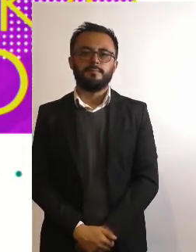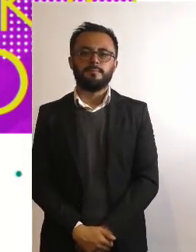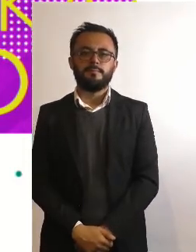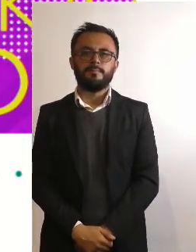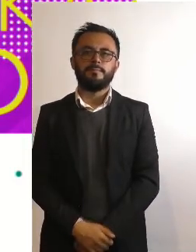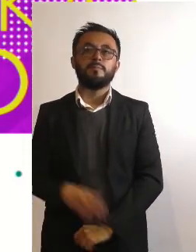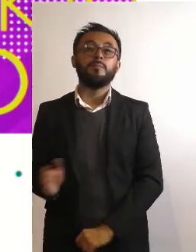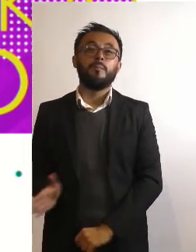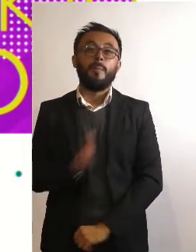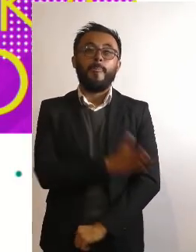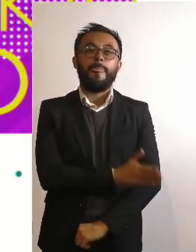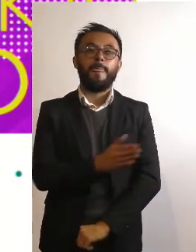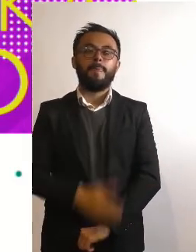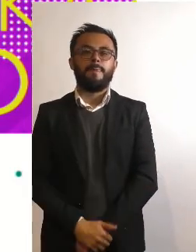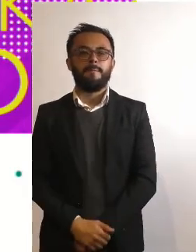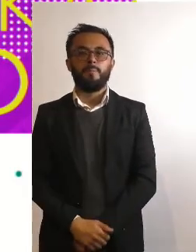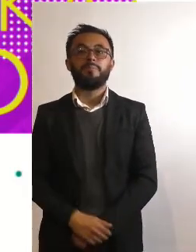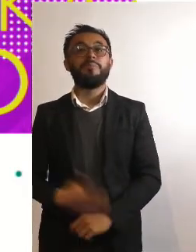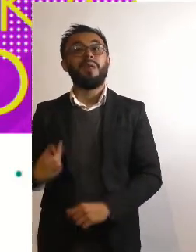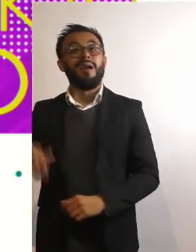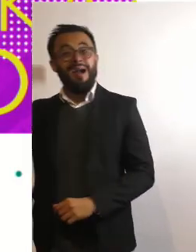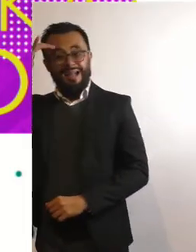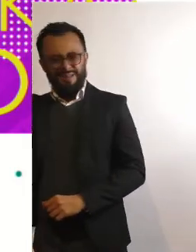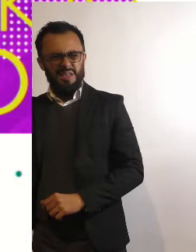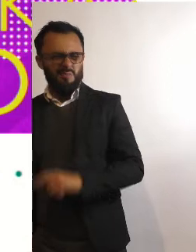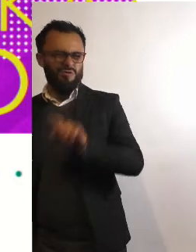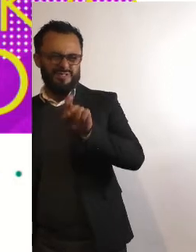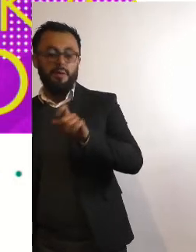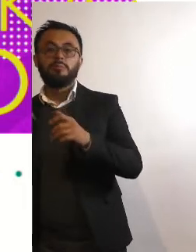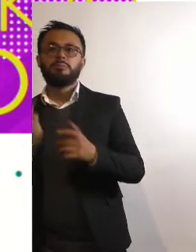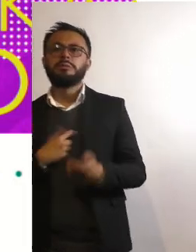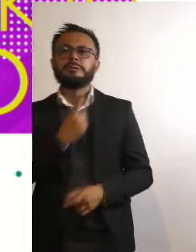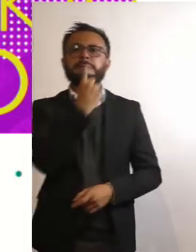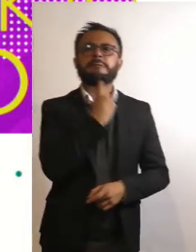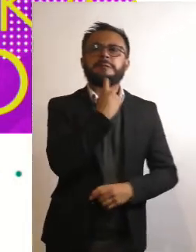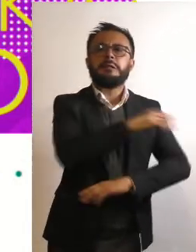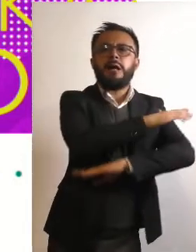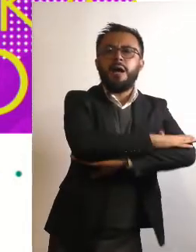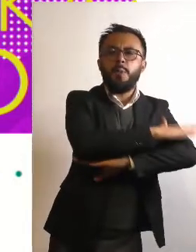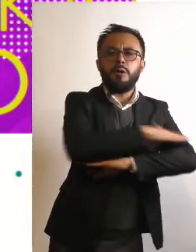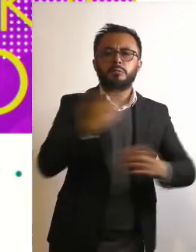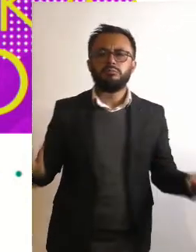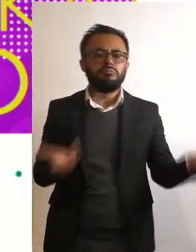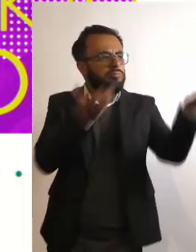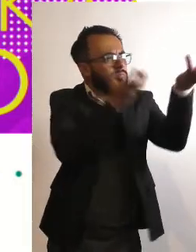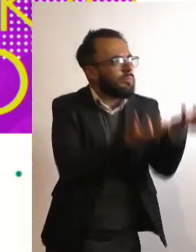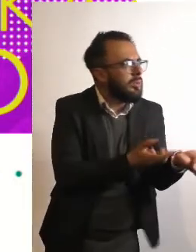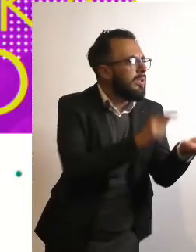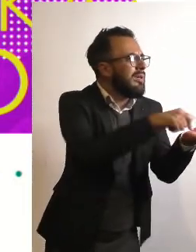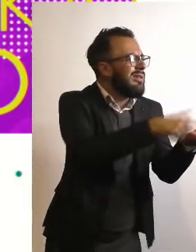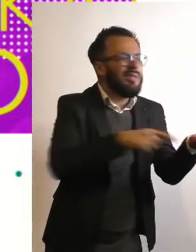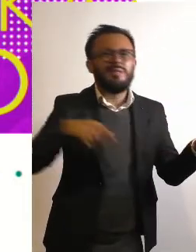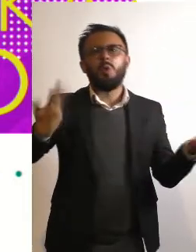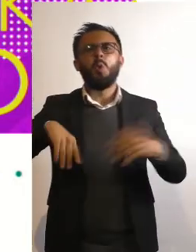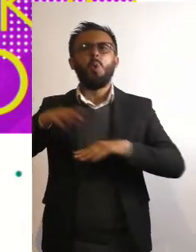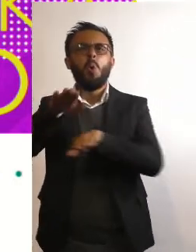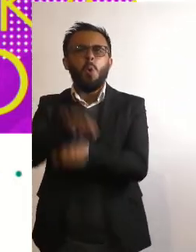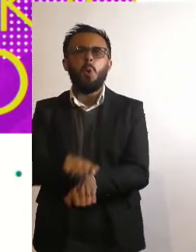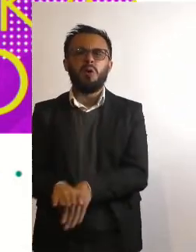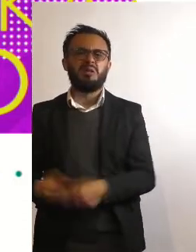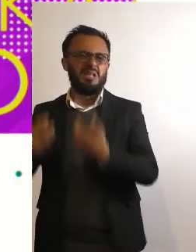En lo académico, en conjunto con la Embajada de Finlandia, innovación en educación con representantes de CEPO, TUDO, EDUIX